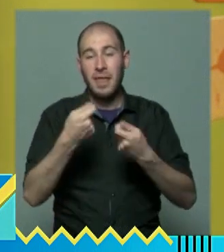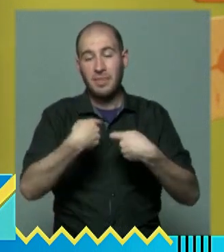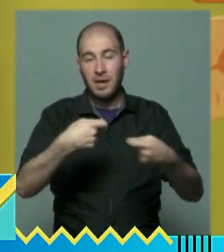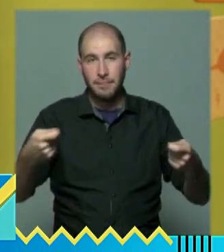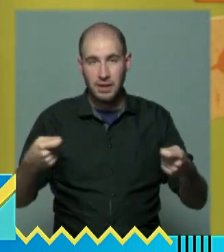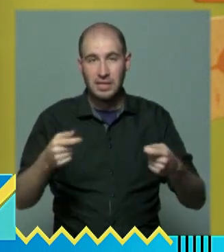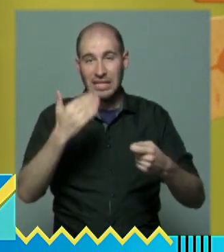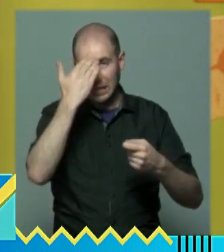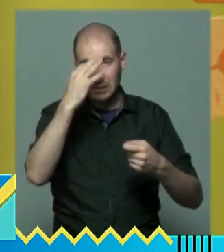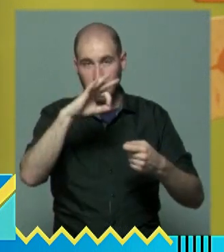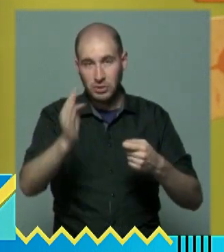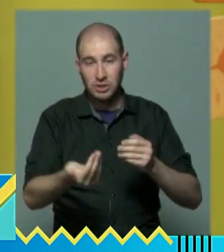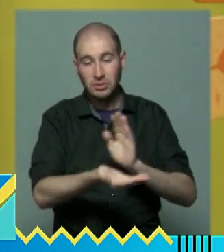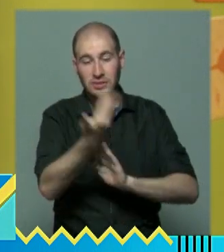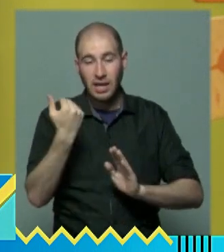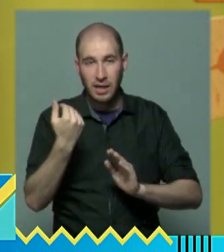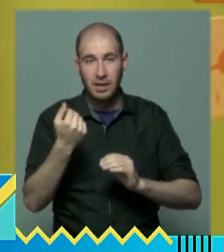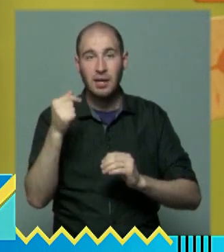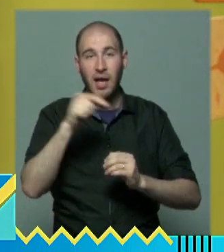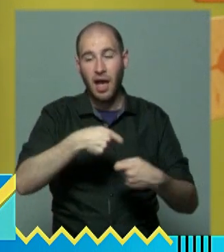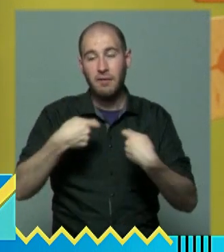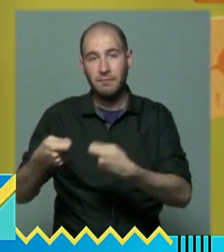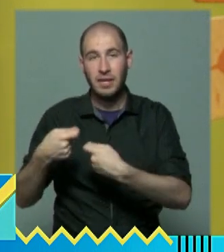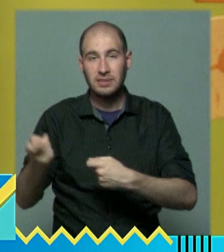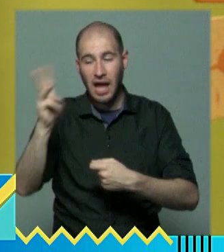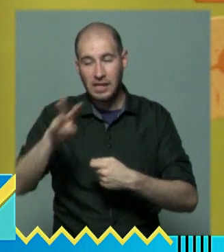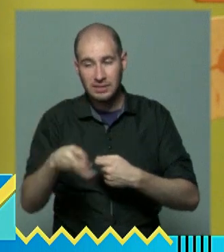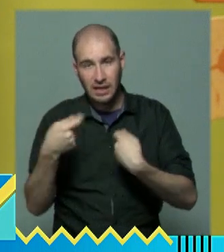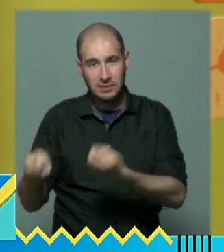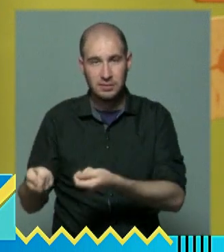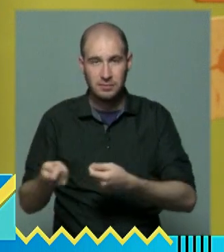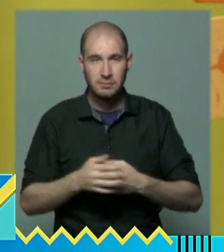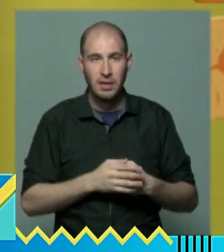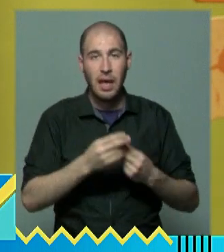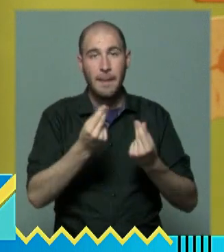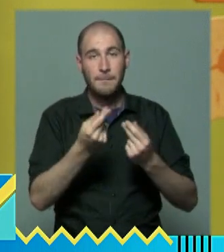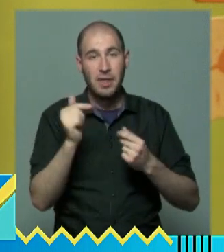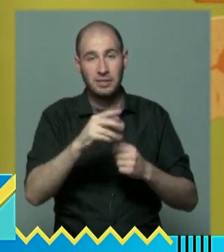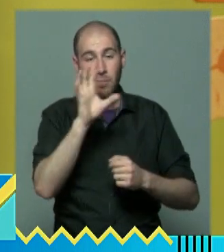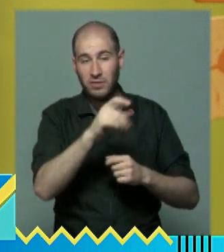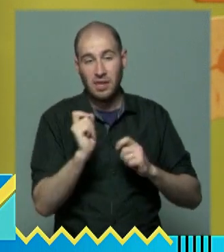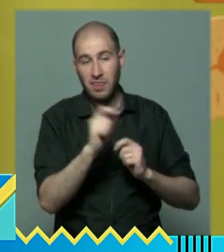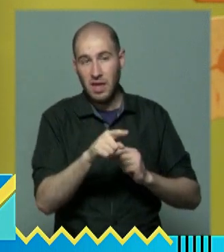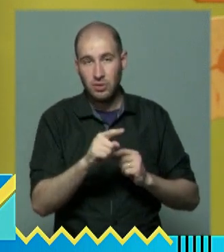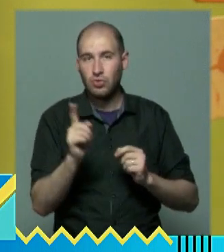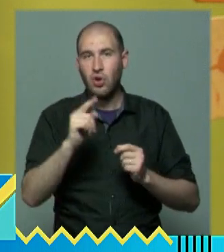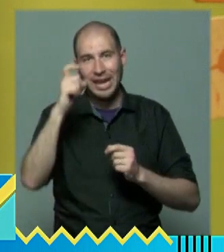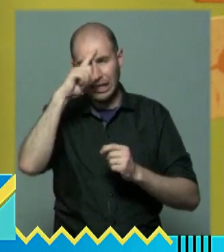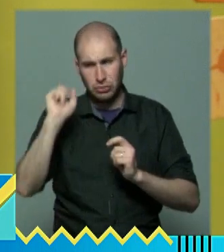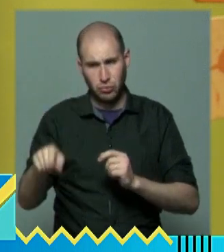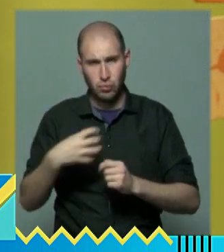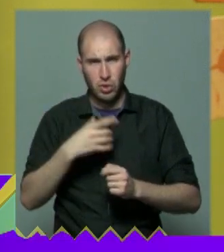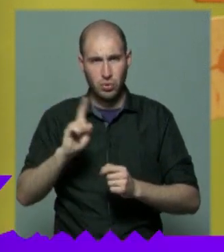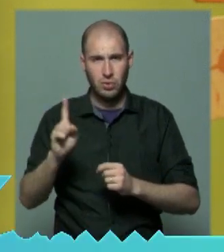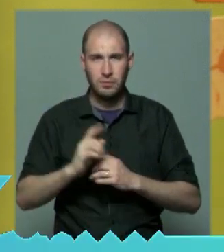se sacaba el 15% de la coparticipación y con eso se financiaba la ANSES. Esa es plata que es de las provincias, no es de la nación,